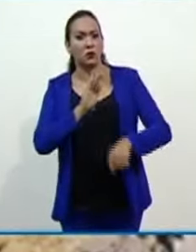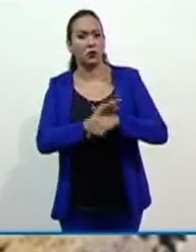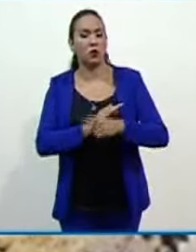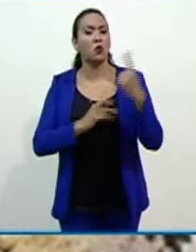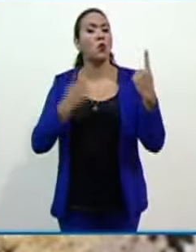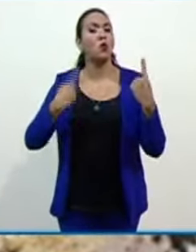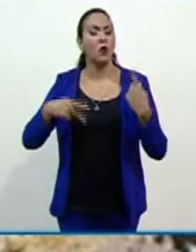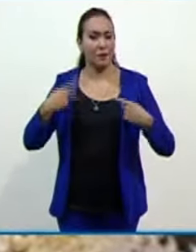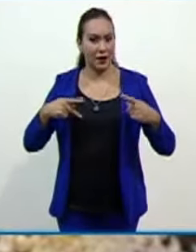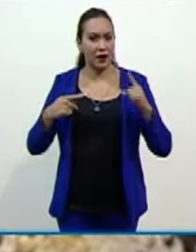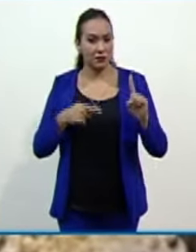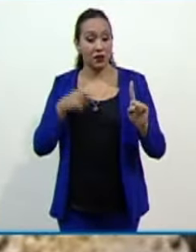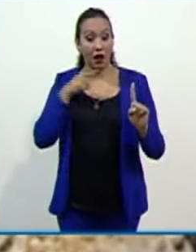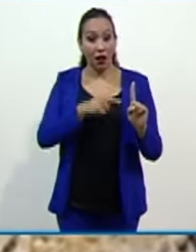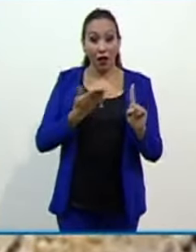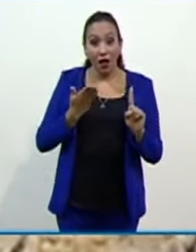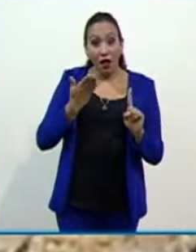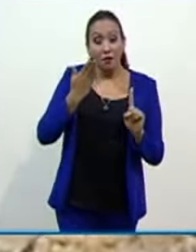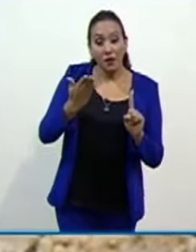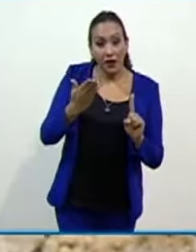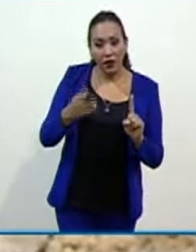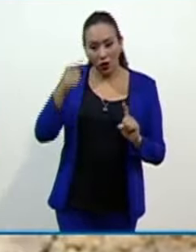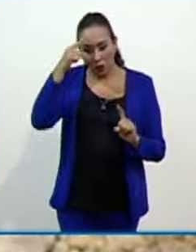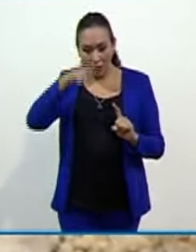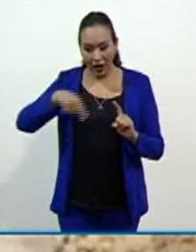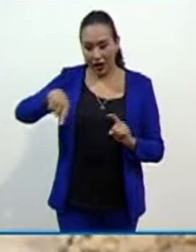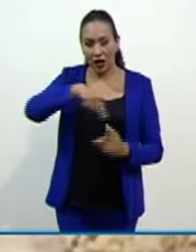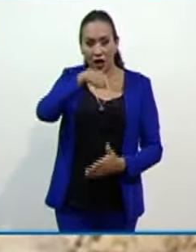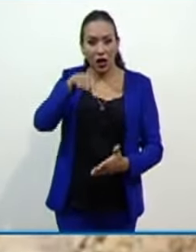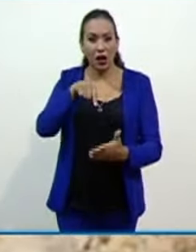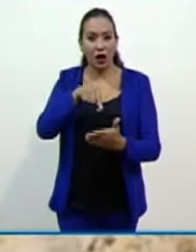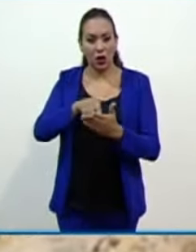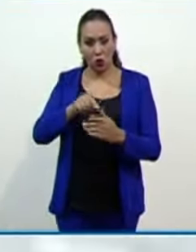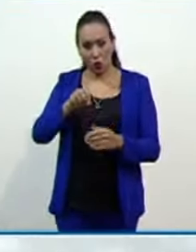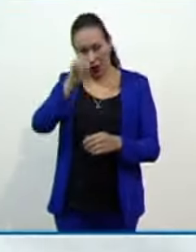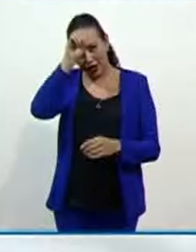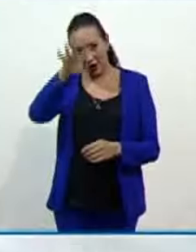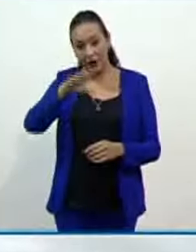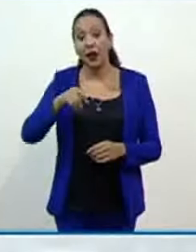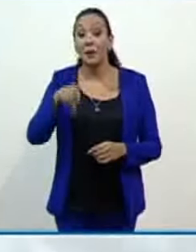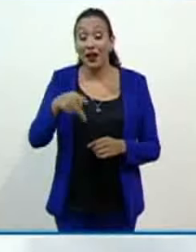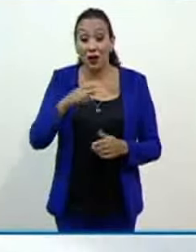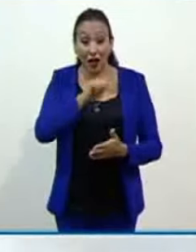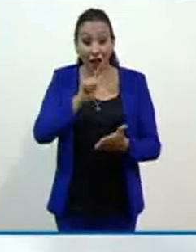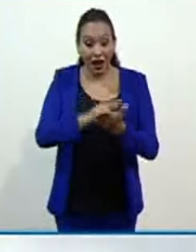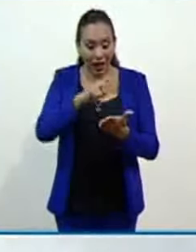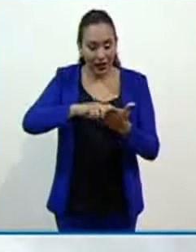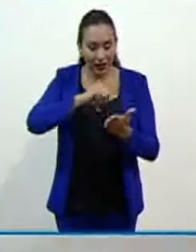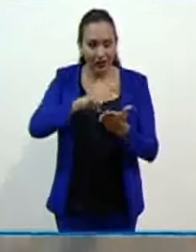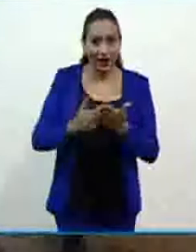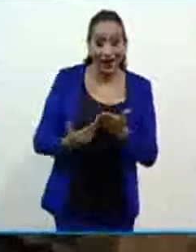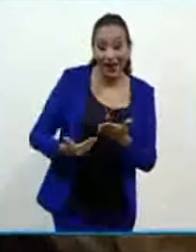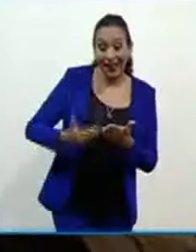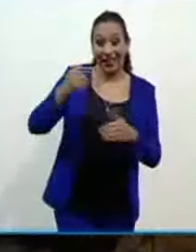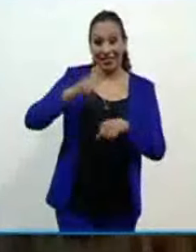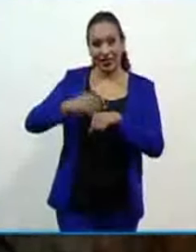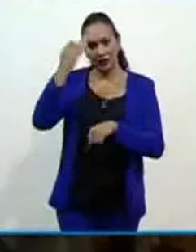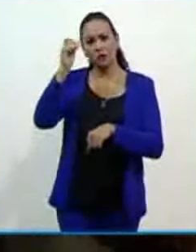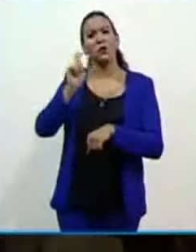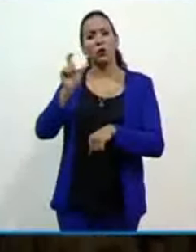que solicitó una concesión minera antes de la entrada en vigor de las reformas a la ley en la materia en mayo